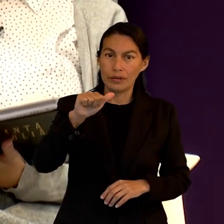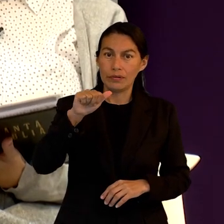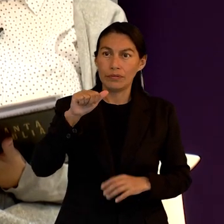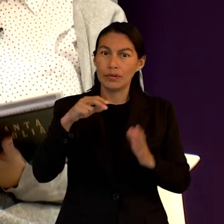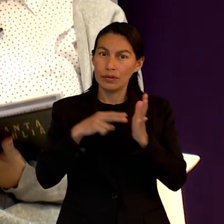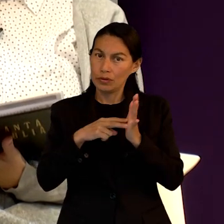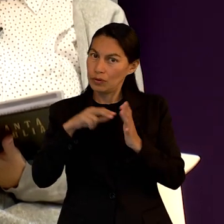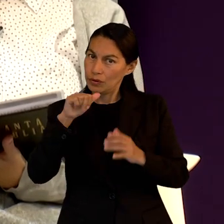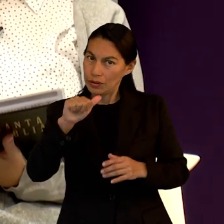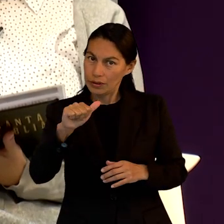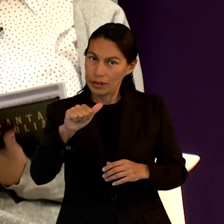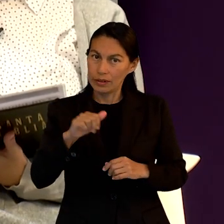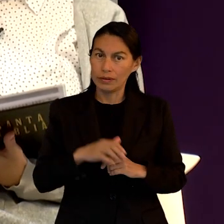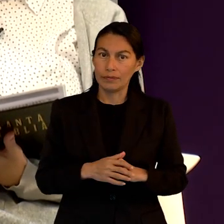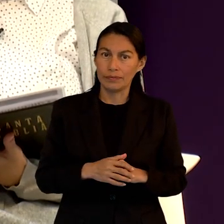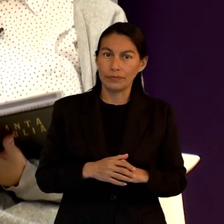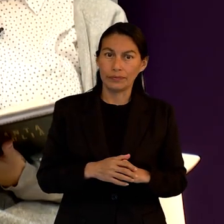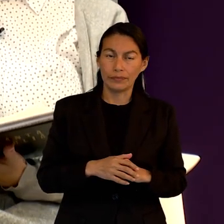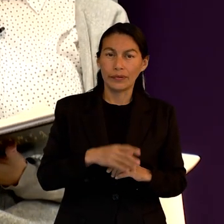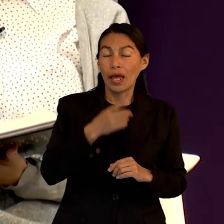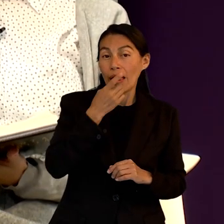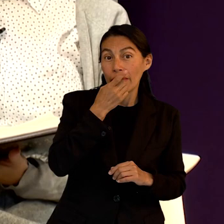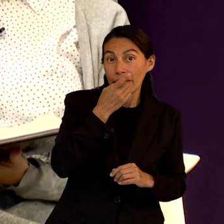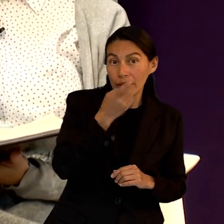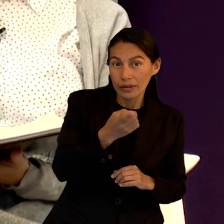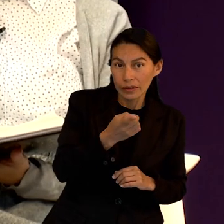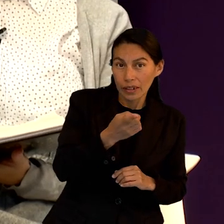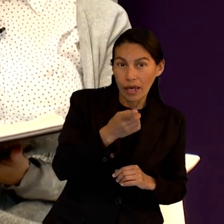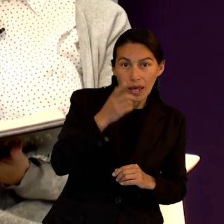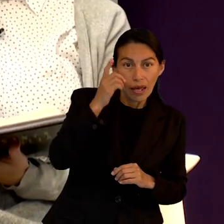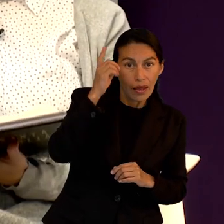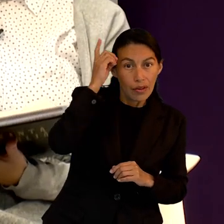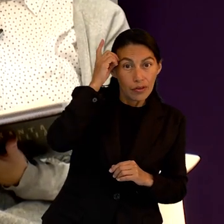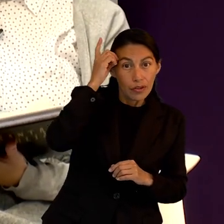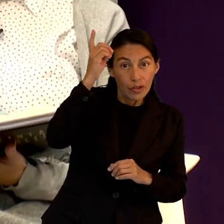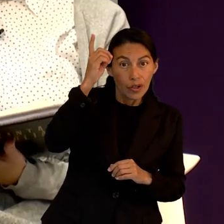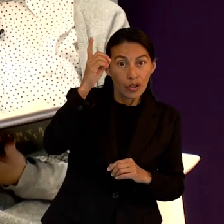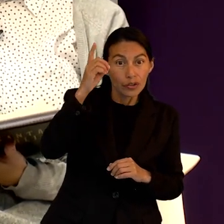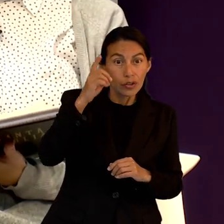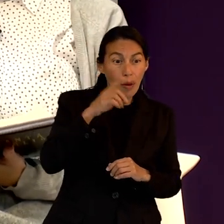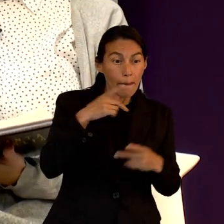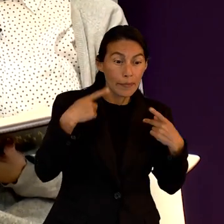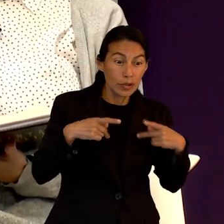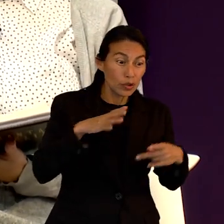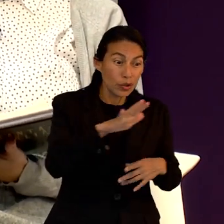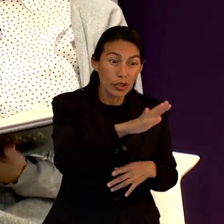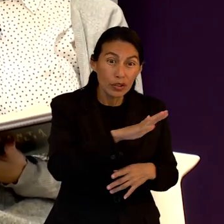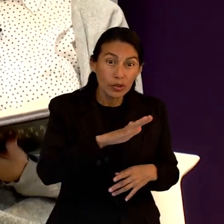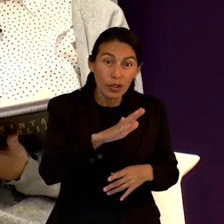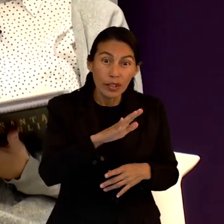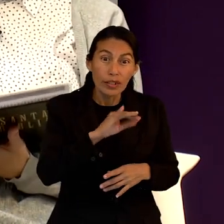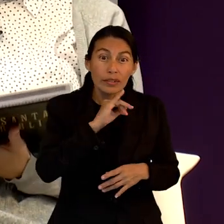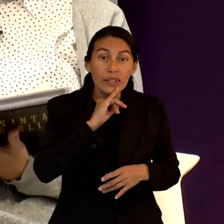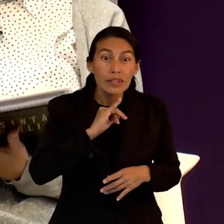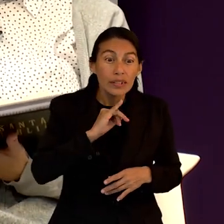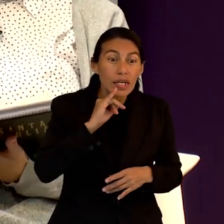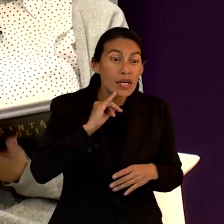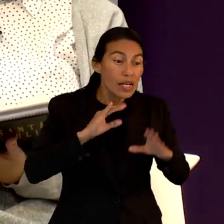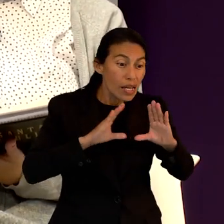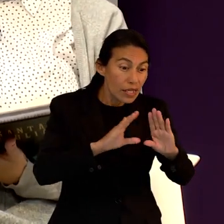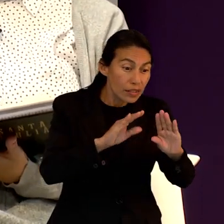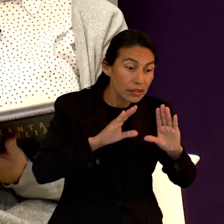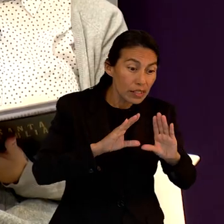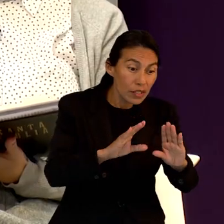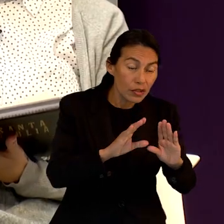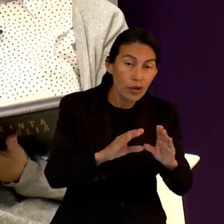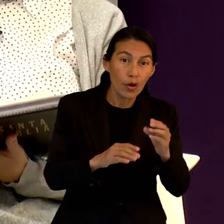16 y dice bueno voy a dar algo más no dude del leer textualmente pero dice que dios